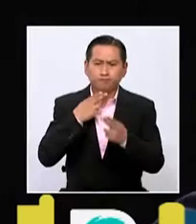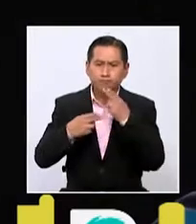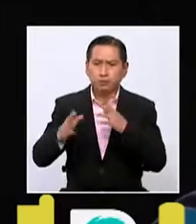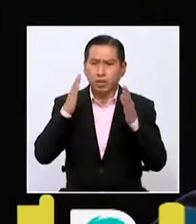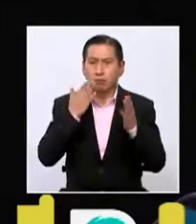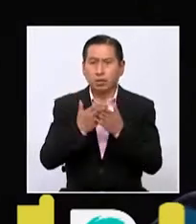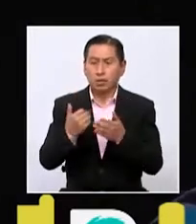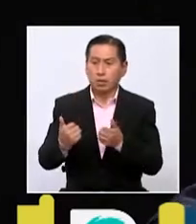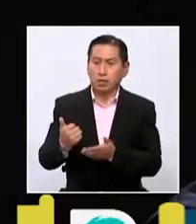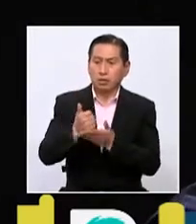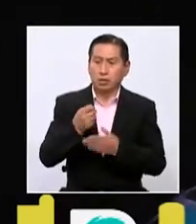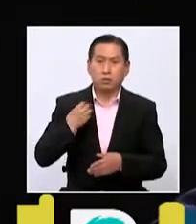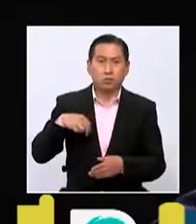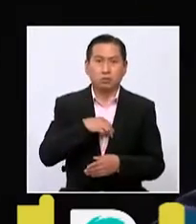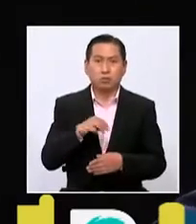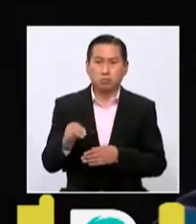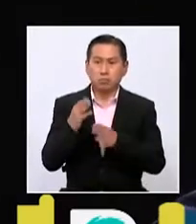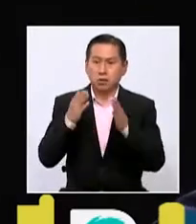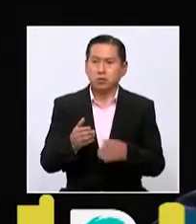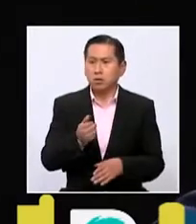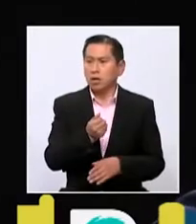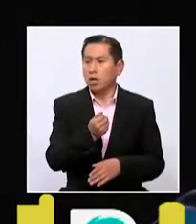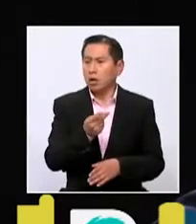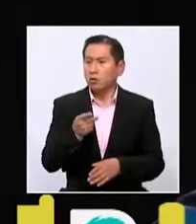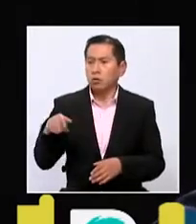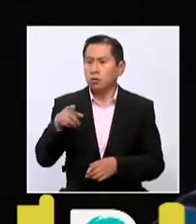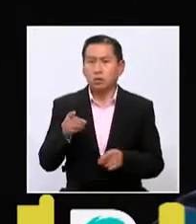están colaborando, algunos ministros, directores,